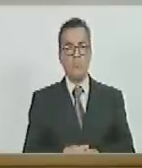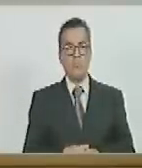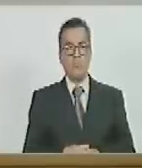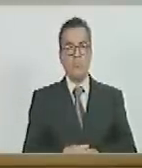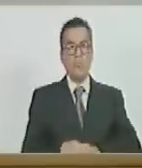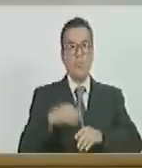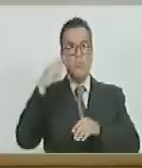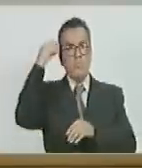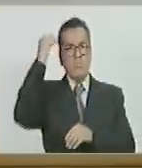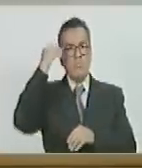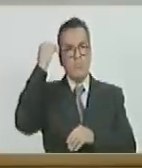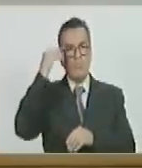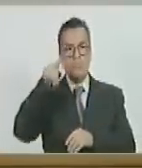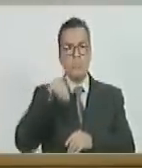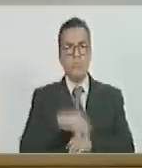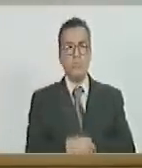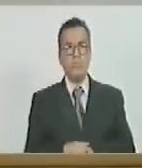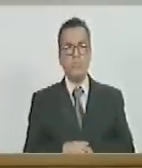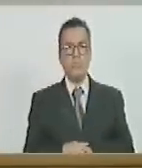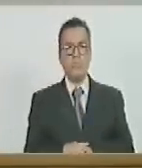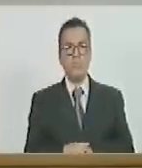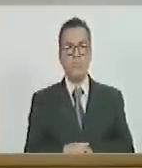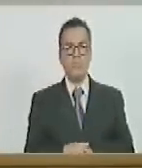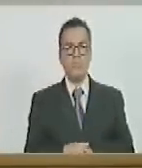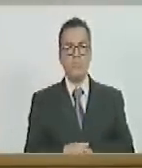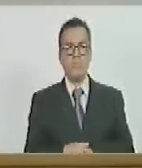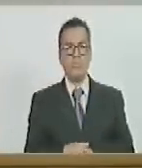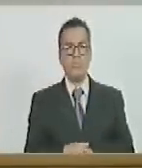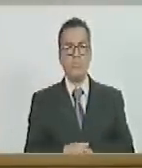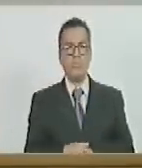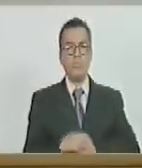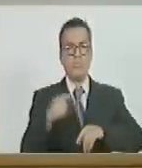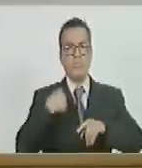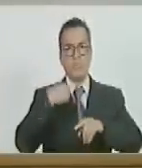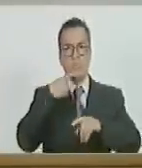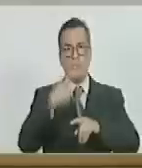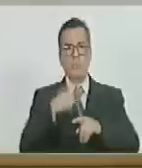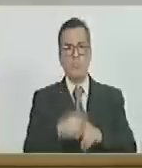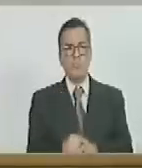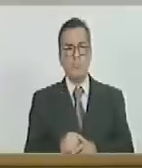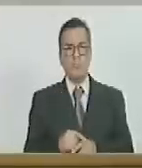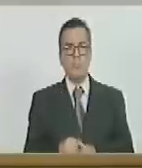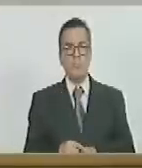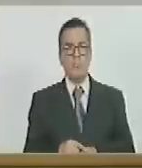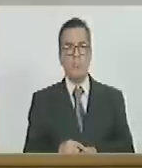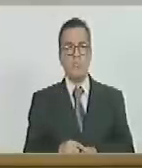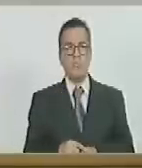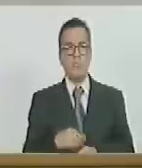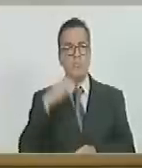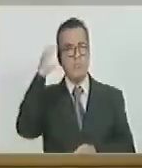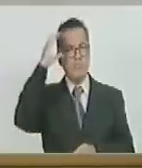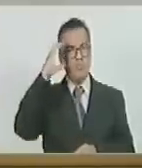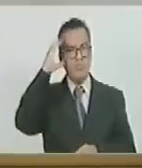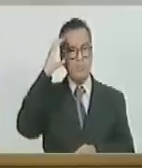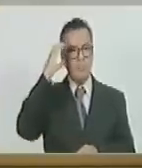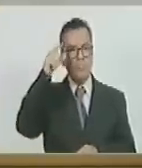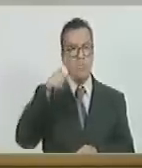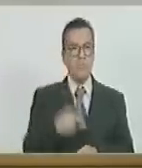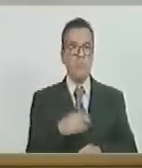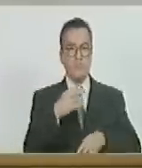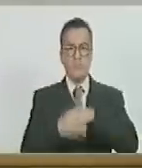En consideración al trabajo certero, mesurado, concienzudo que